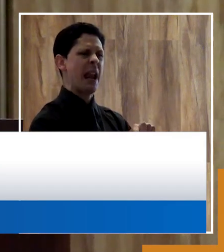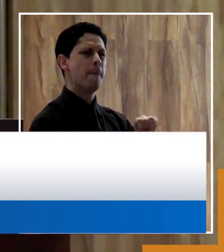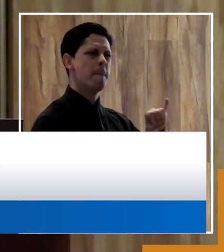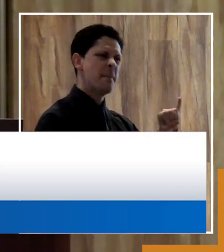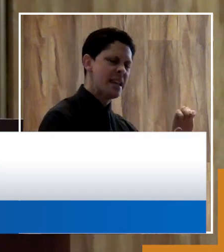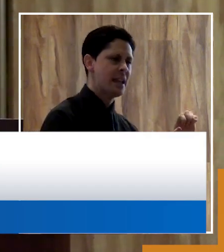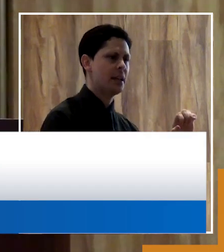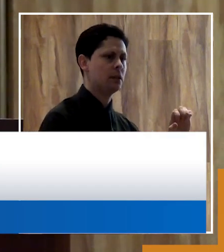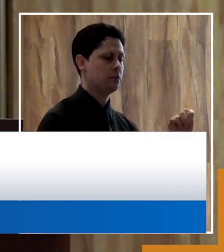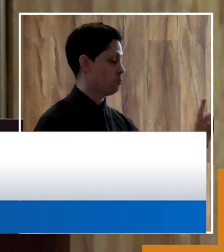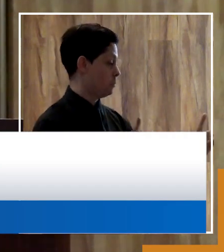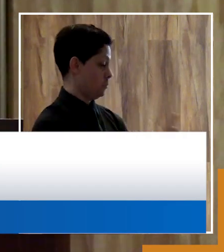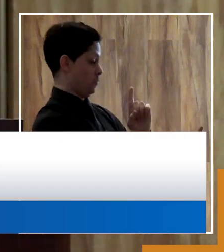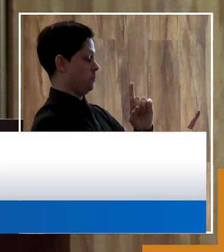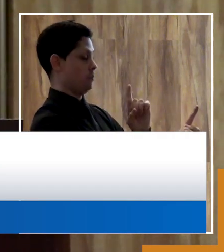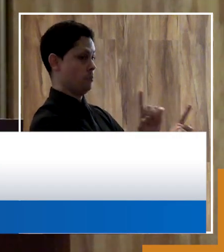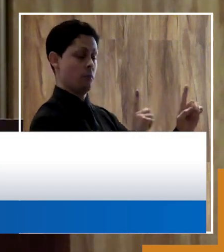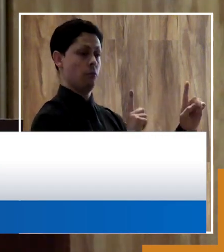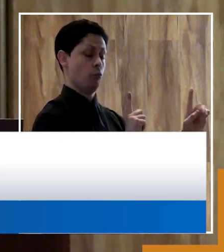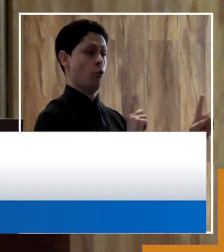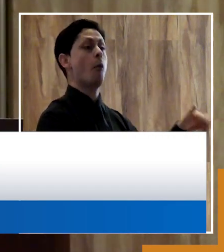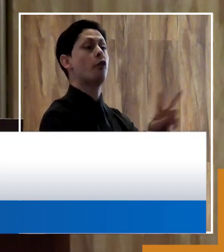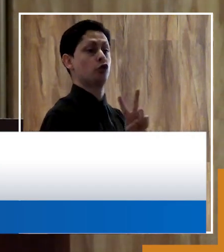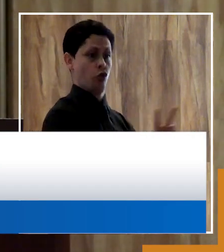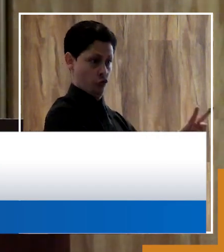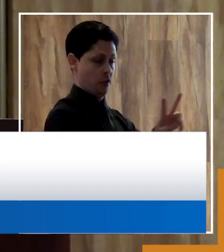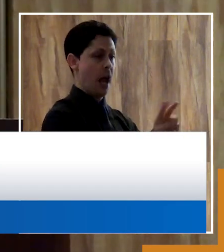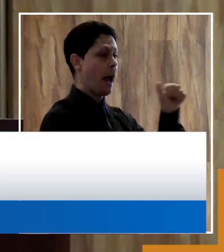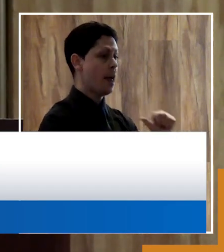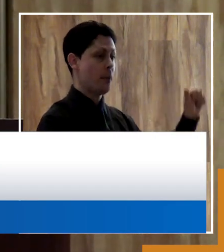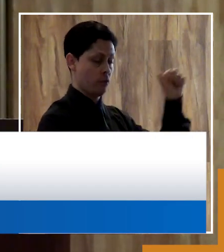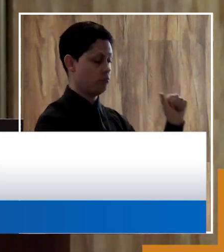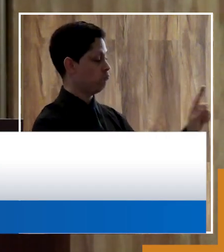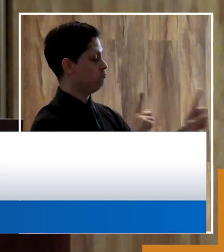como profesores, profesoras, como académicos, ¿no?